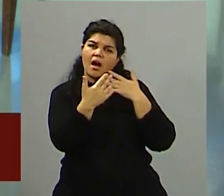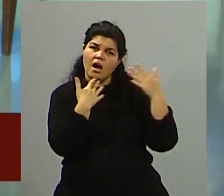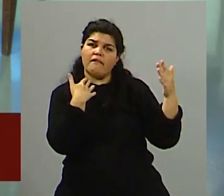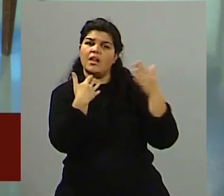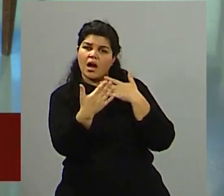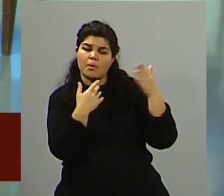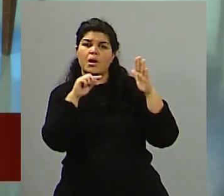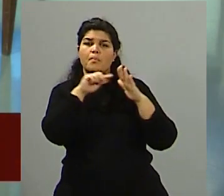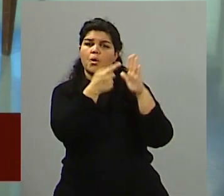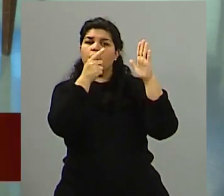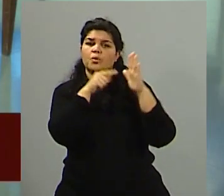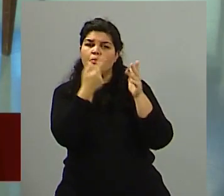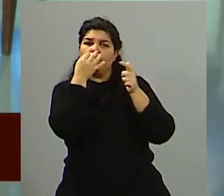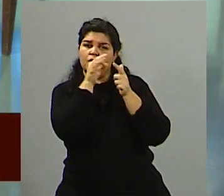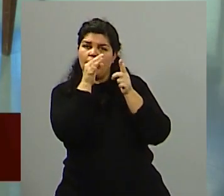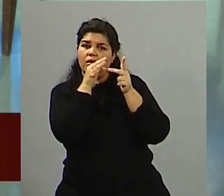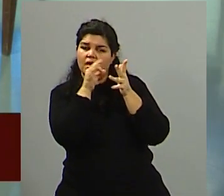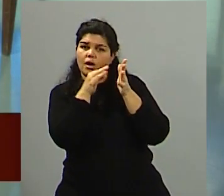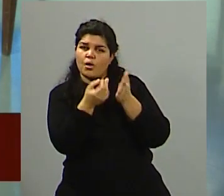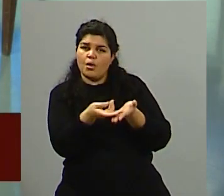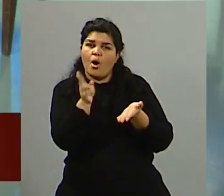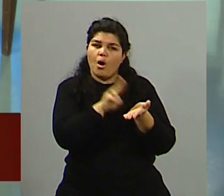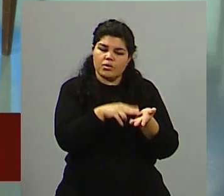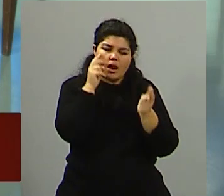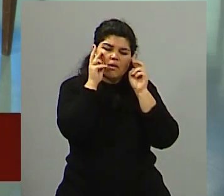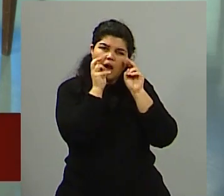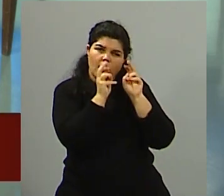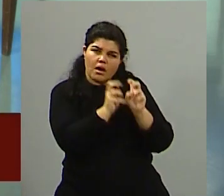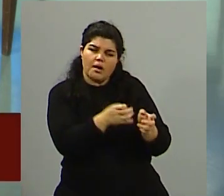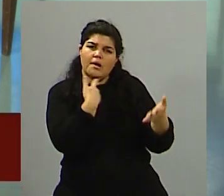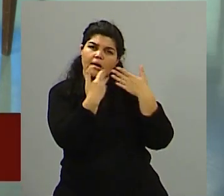las cláusulas de revisión y a partir de eso ver si finalmente el fondo decidía